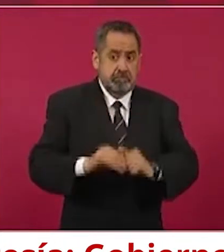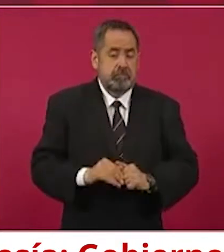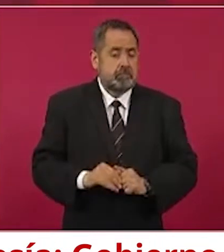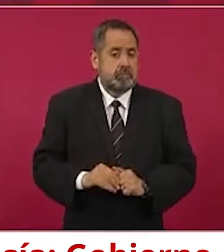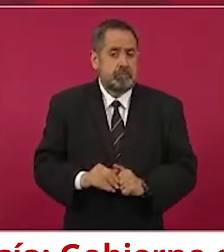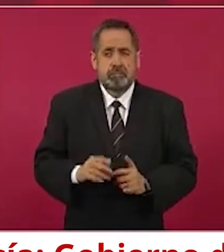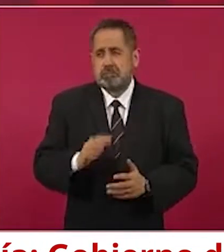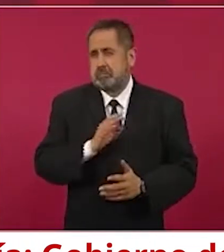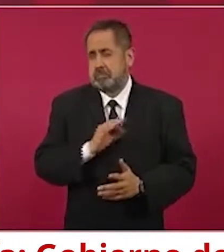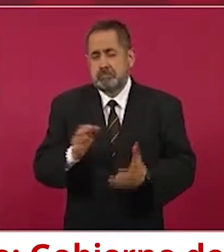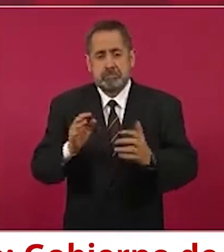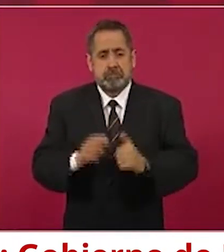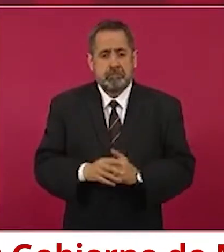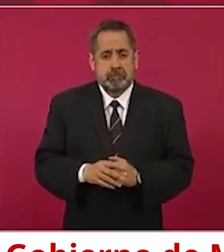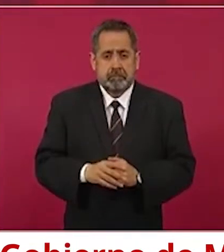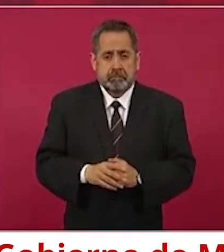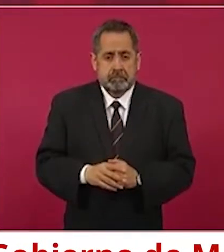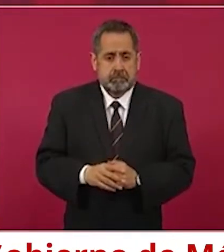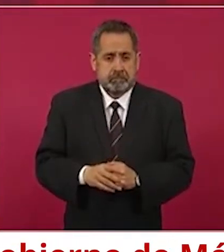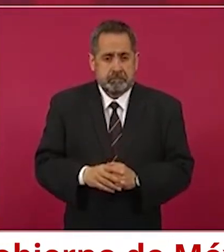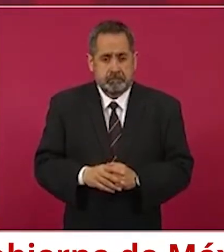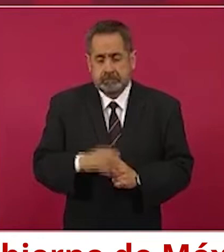Es como ir